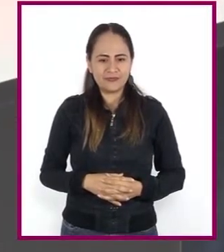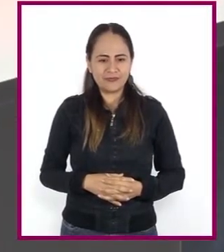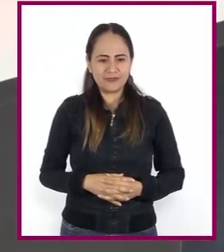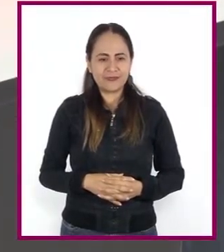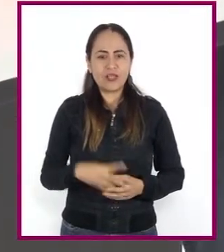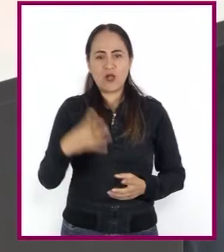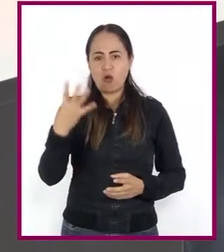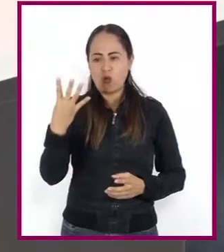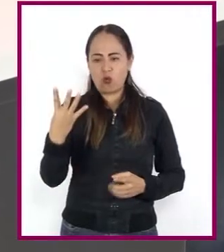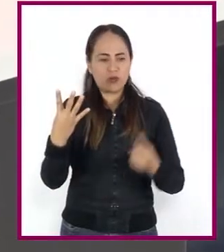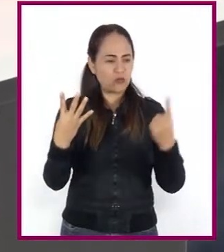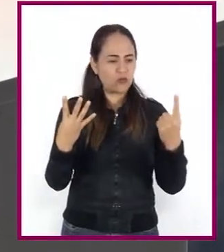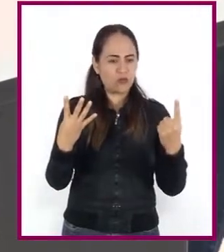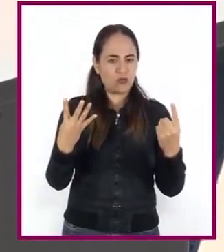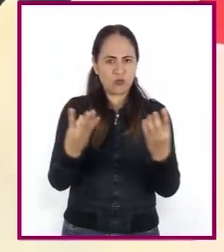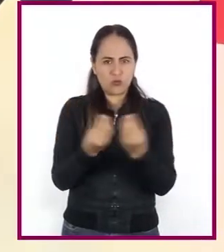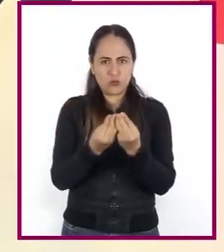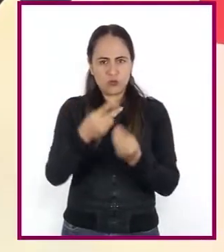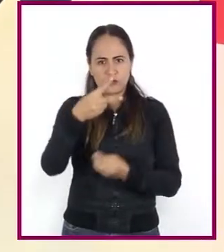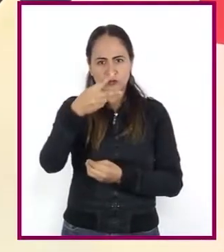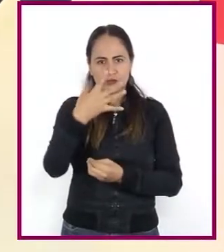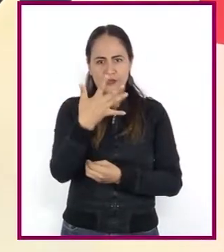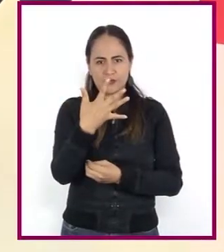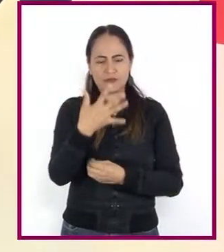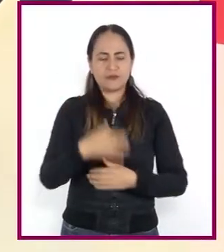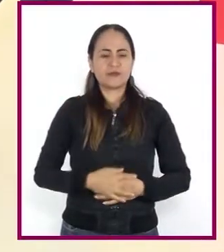4 y 1, 5.